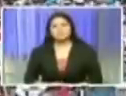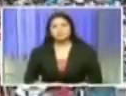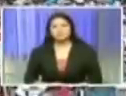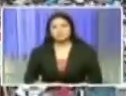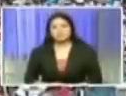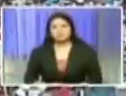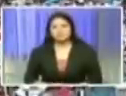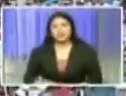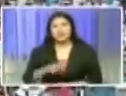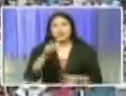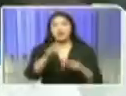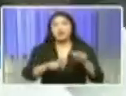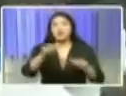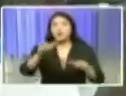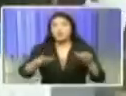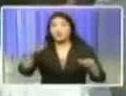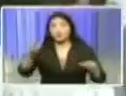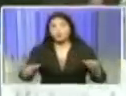La gente